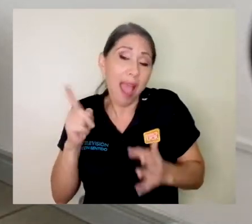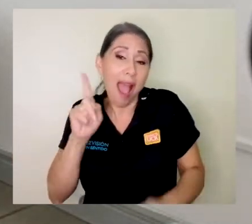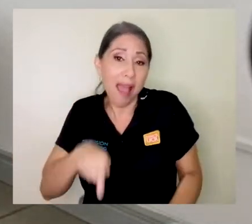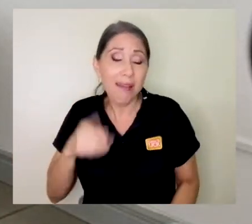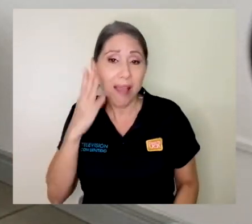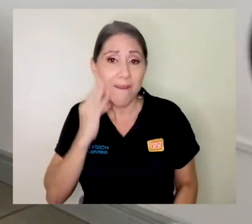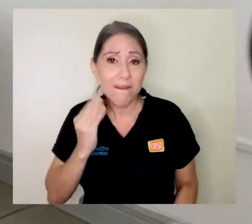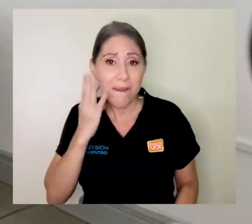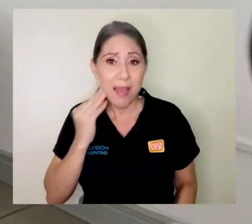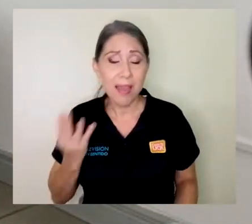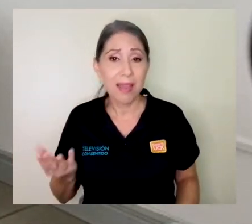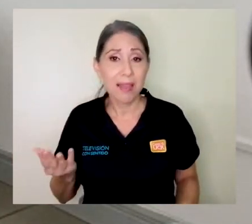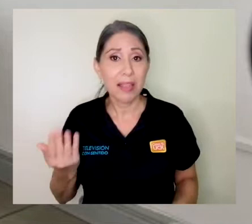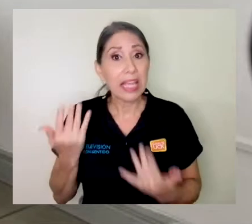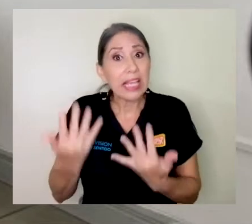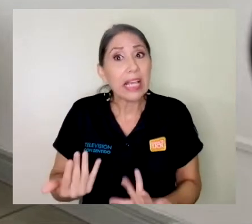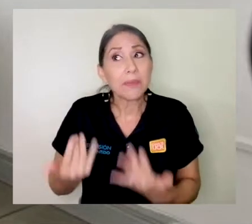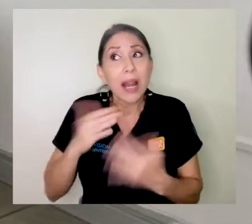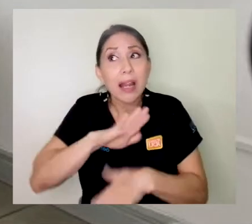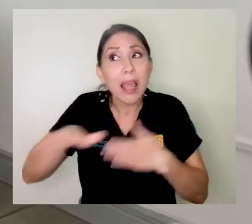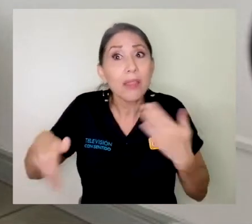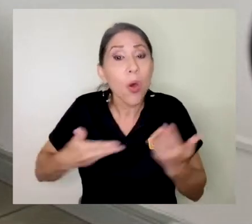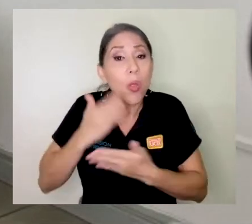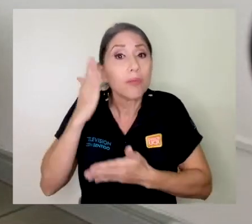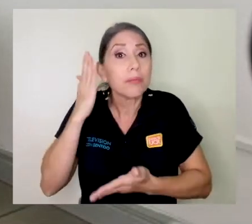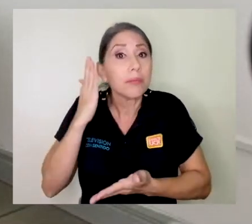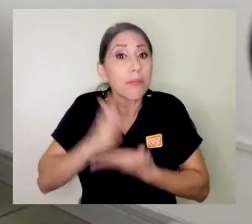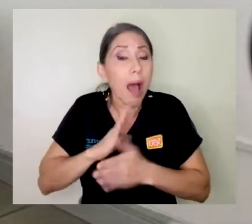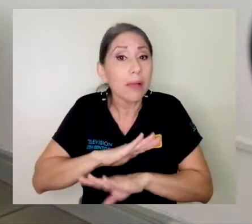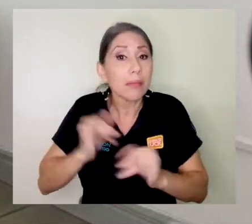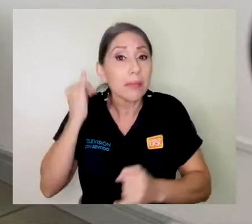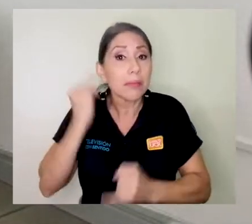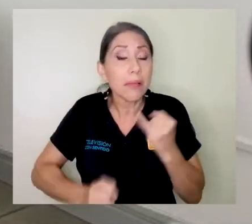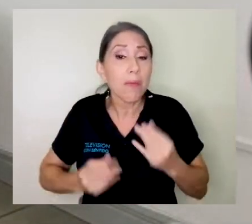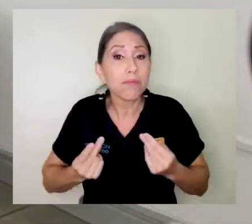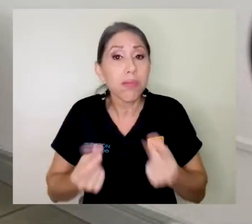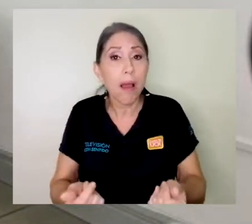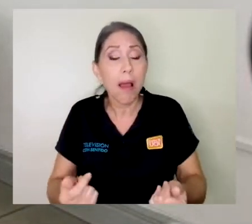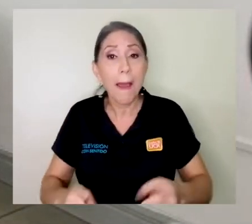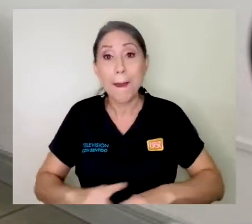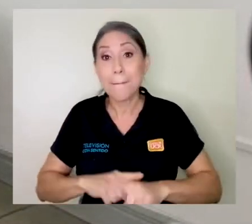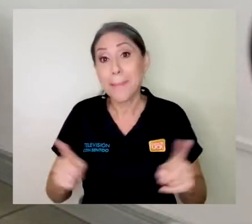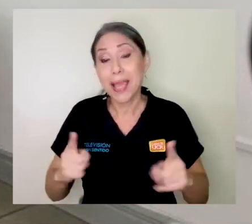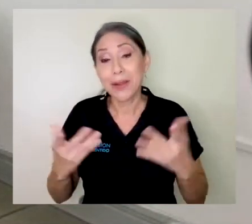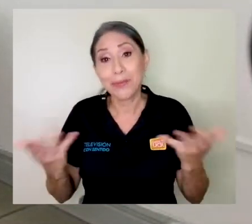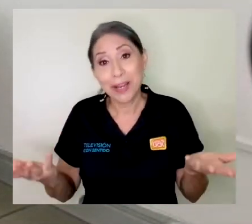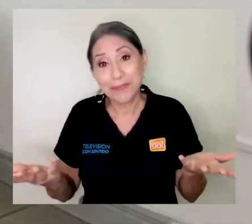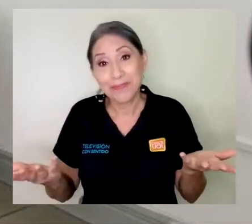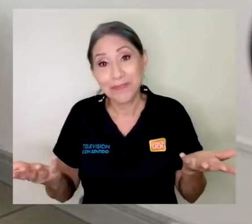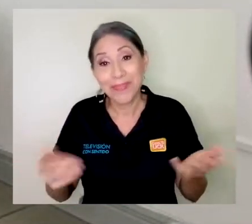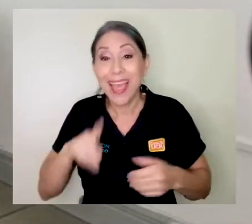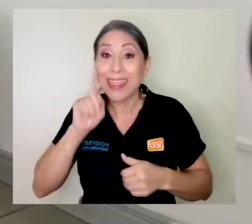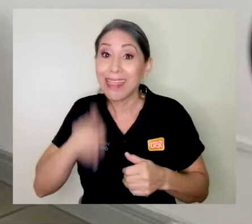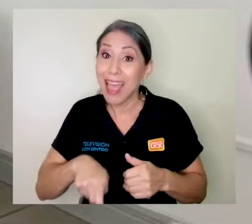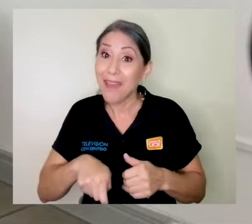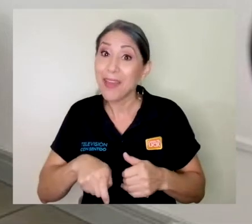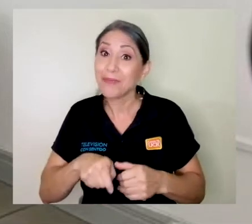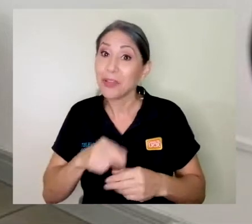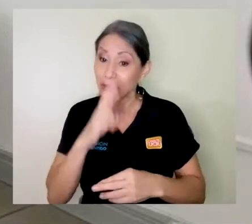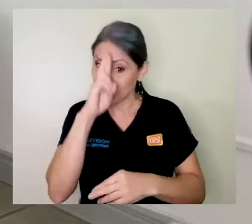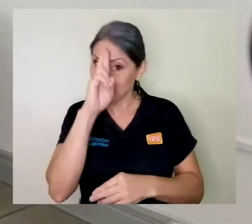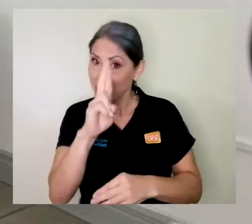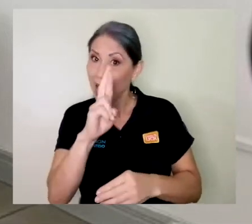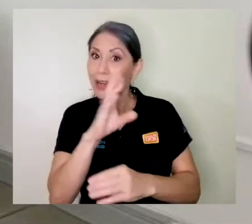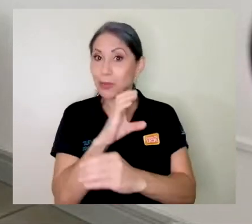vivir y esperar que todo pase cuanto antes. Pero para eso, bueno, hay que apegarse a las